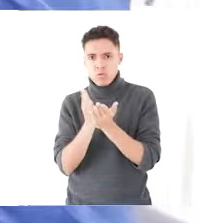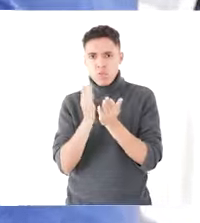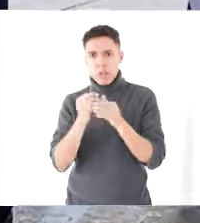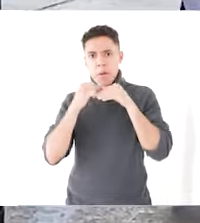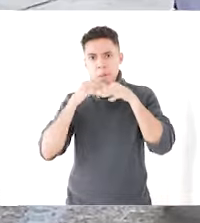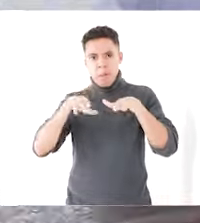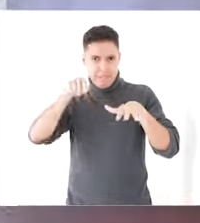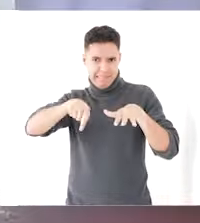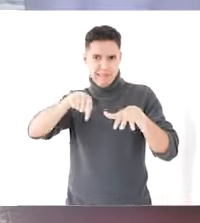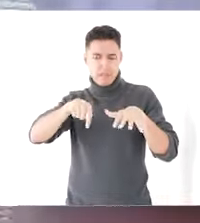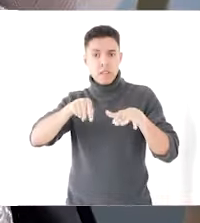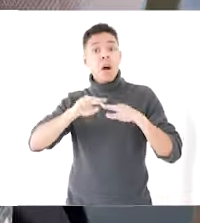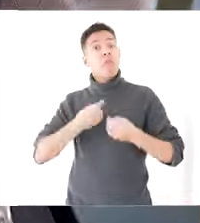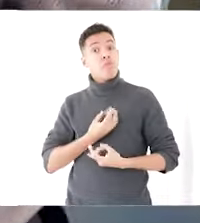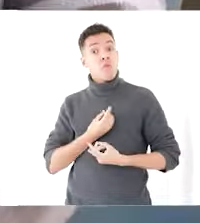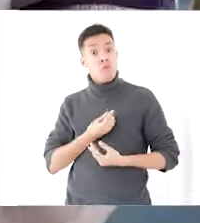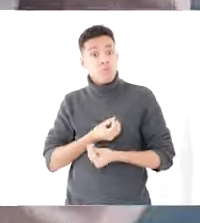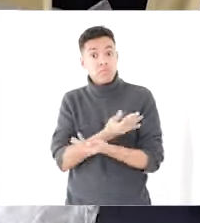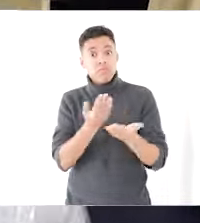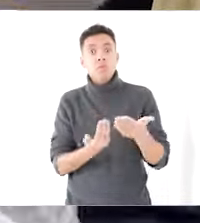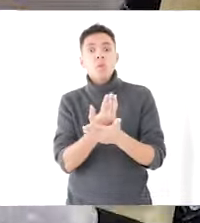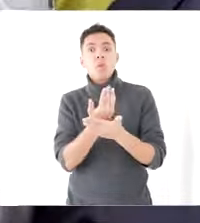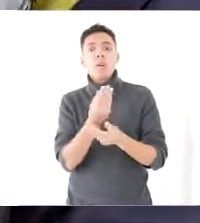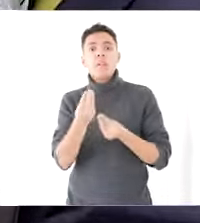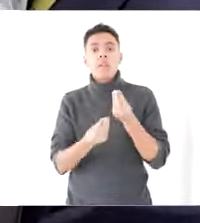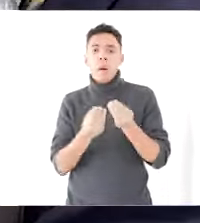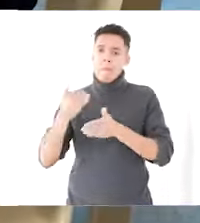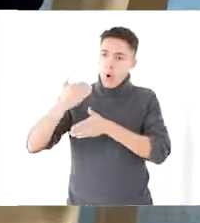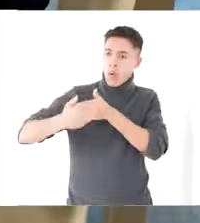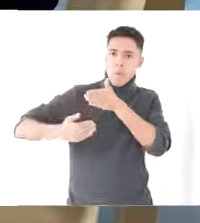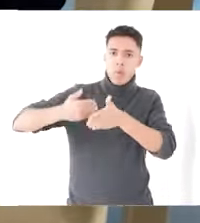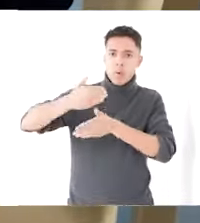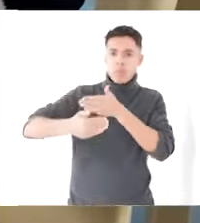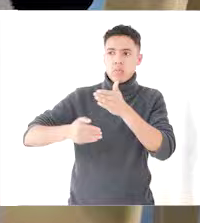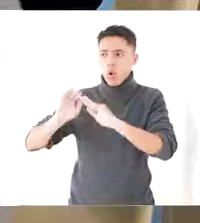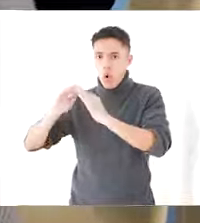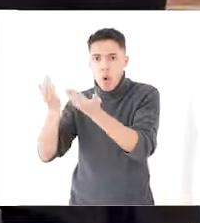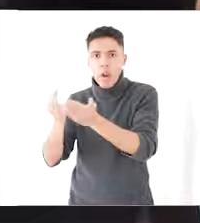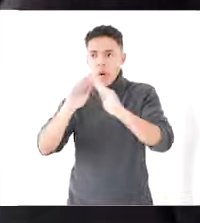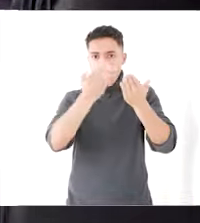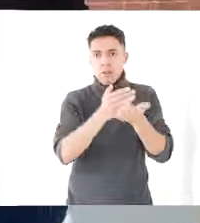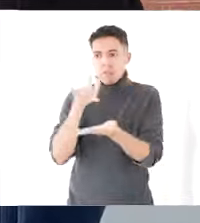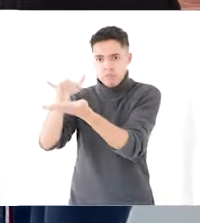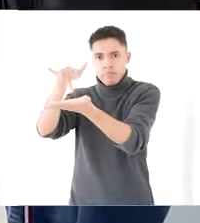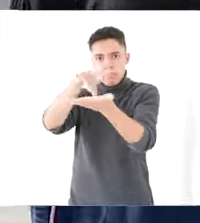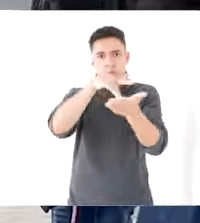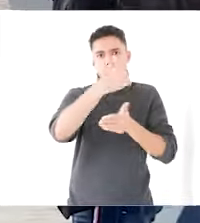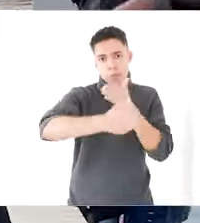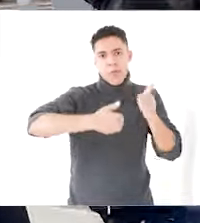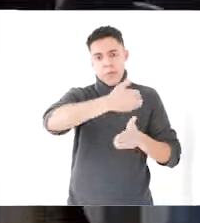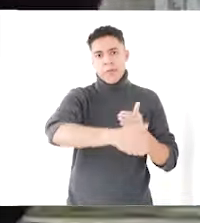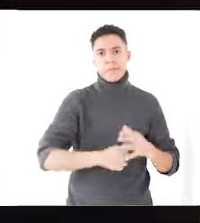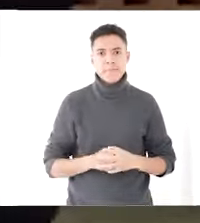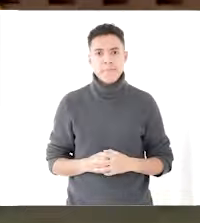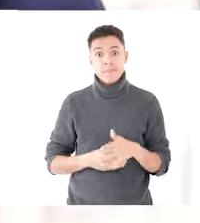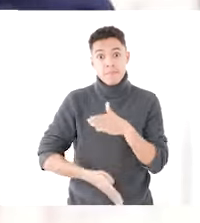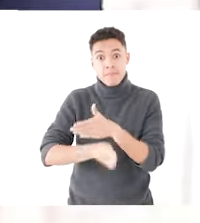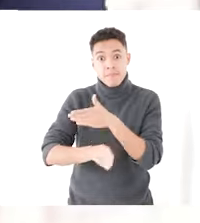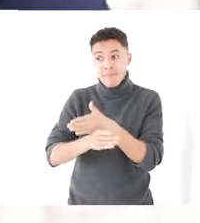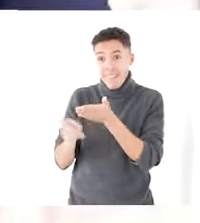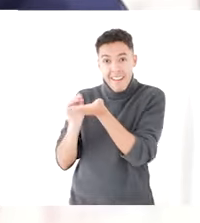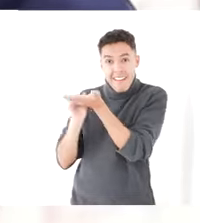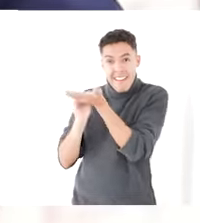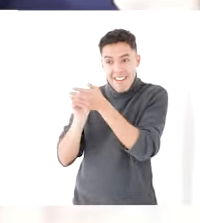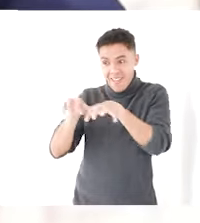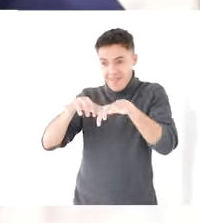dignificación de la educación pública. Las entregas de los nuevos uniformes se realizarán de manera paulatina en todas las instituciones.